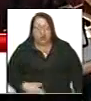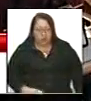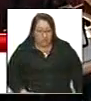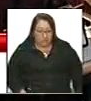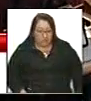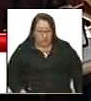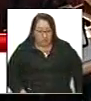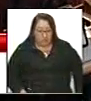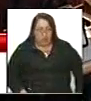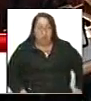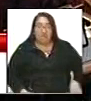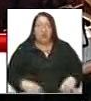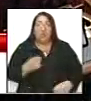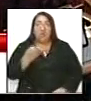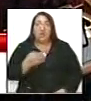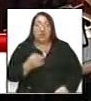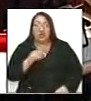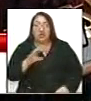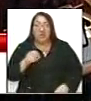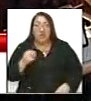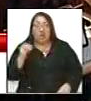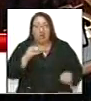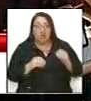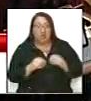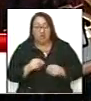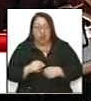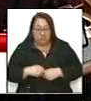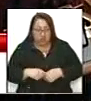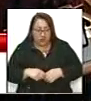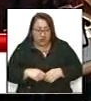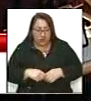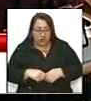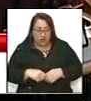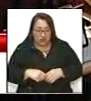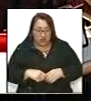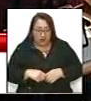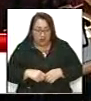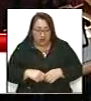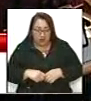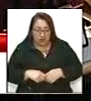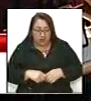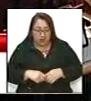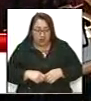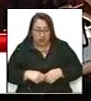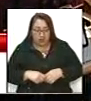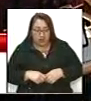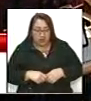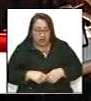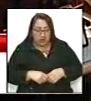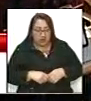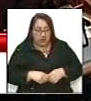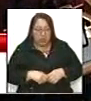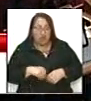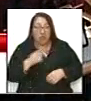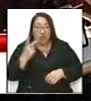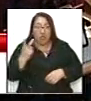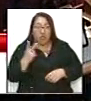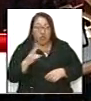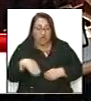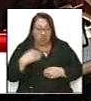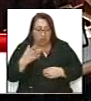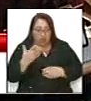me parece buena sugerencia, que si hay acotación para preguntar o para precisar, que pudieran ser máximo dos después